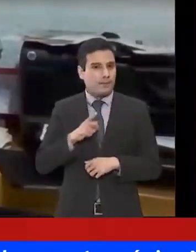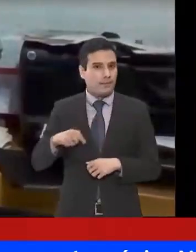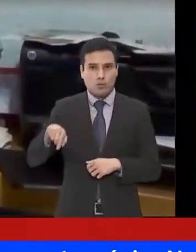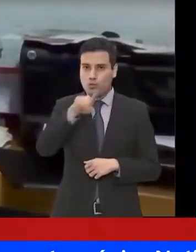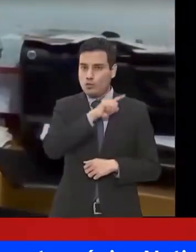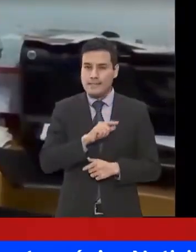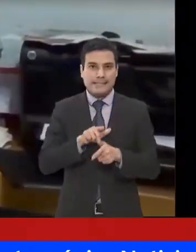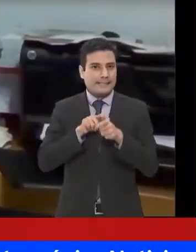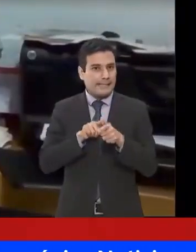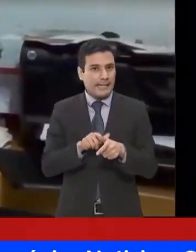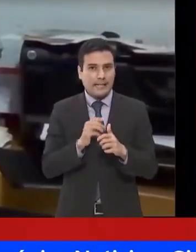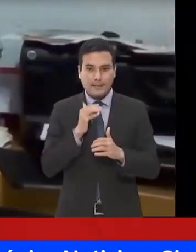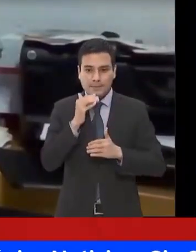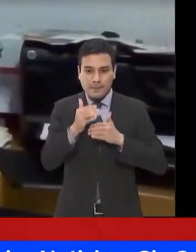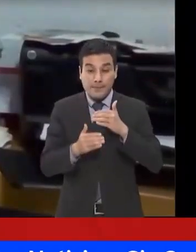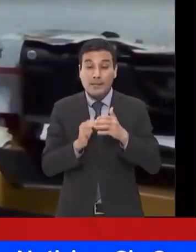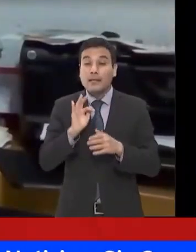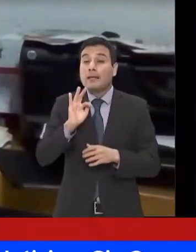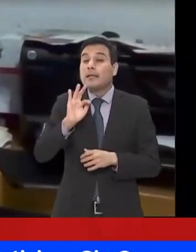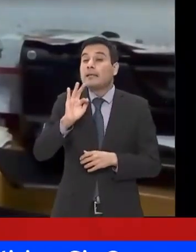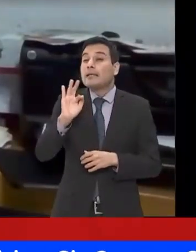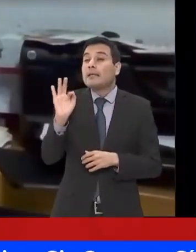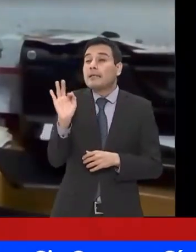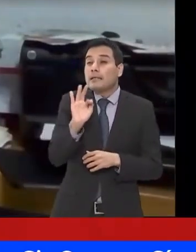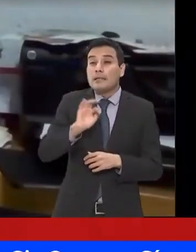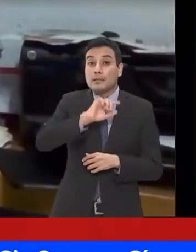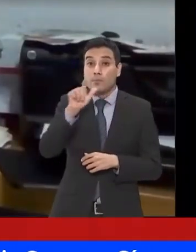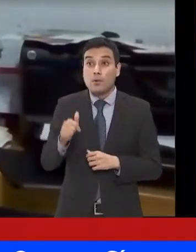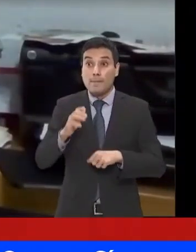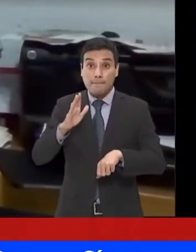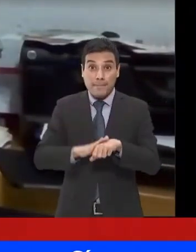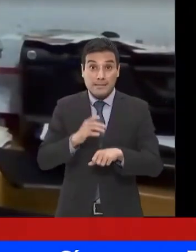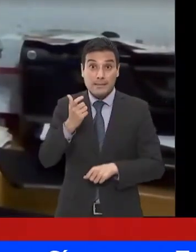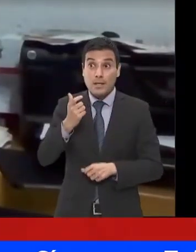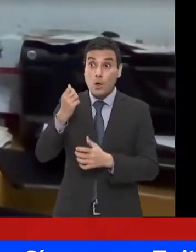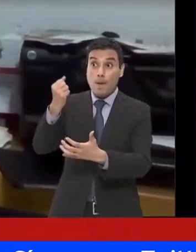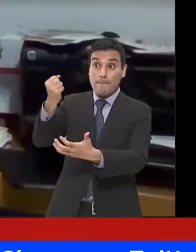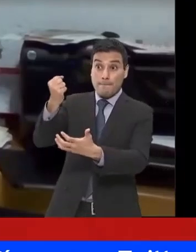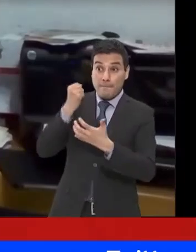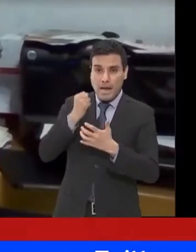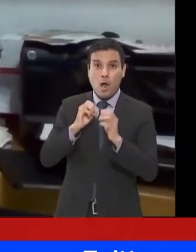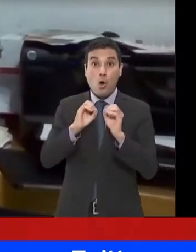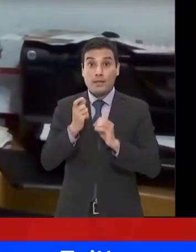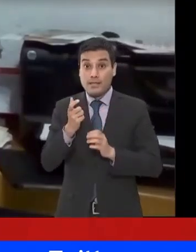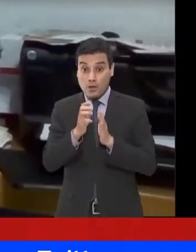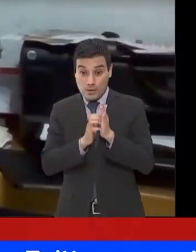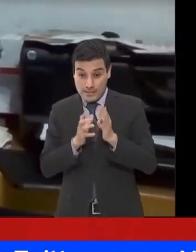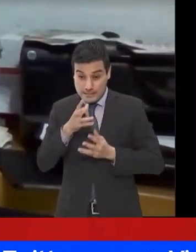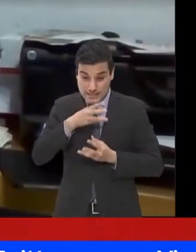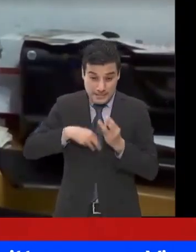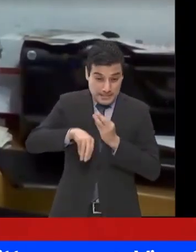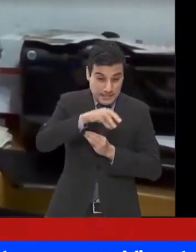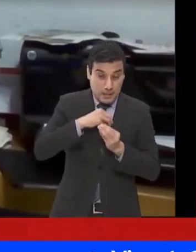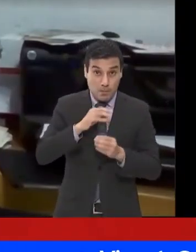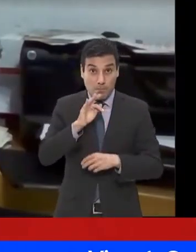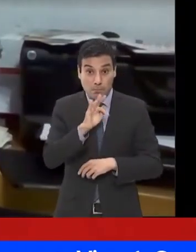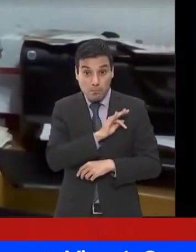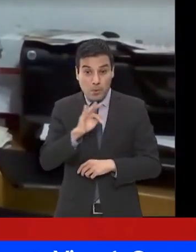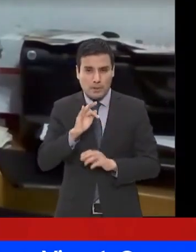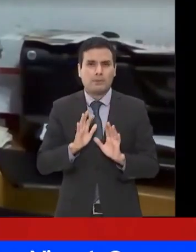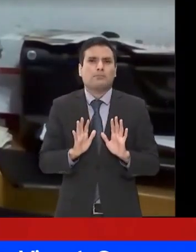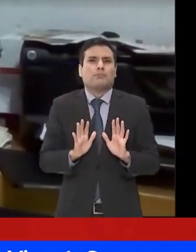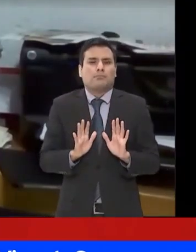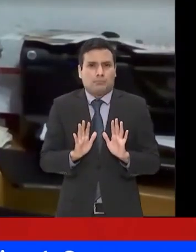ahorita no sé cuál lo sea, sí es uno de los más onerosos del mundo, que no ha querido entrar a